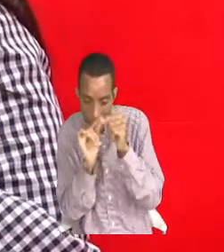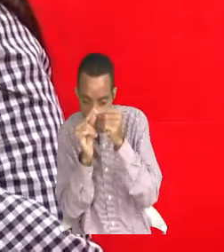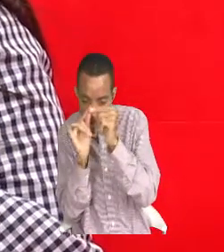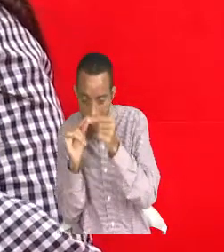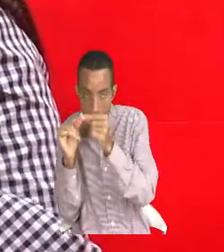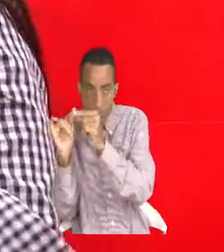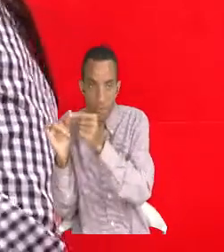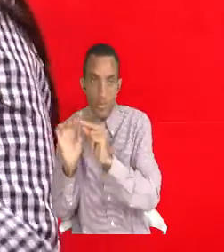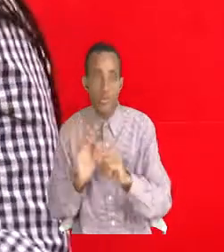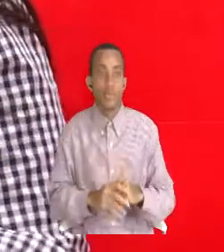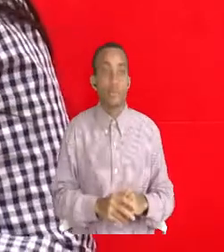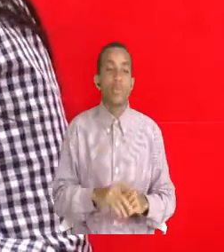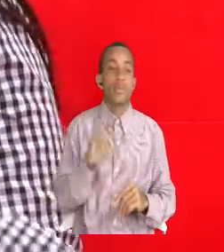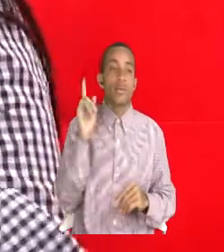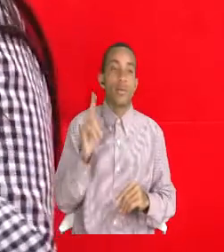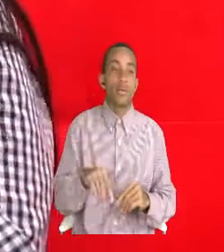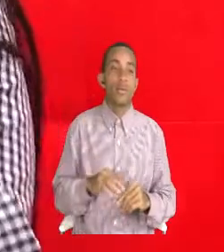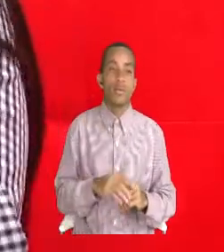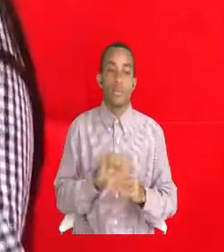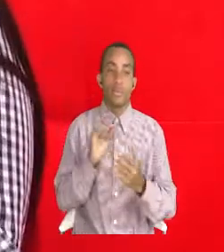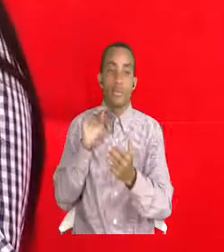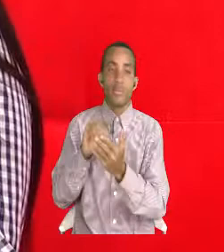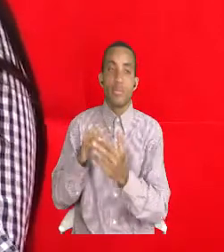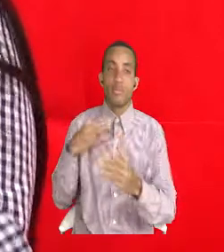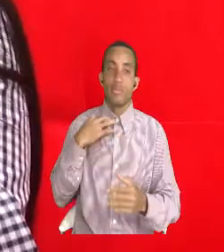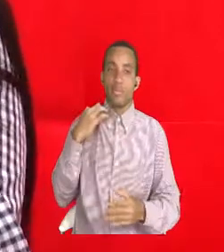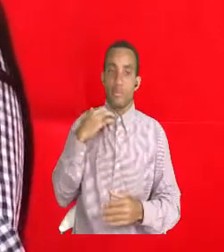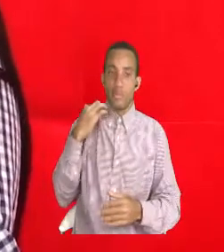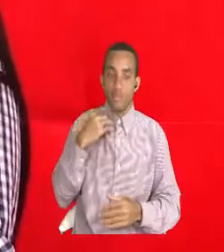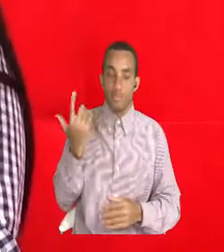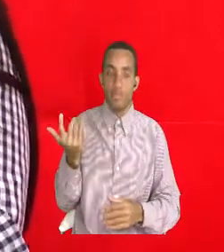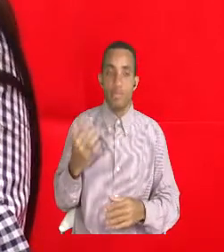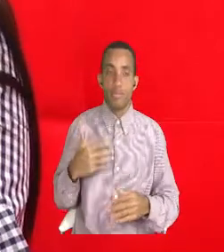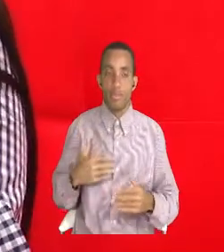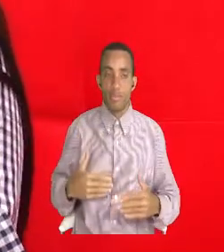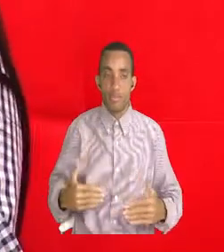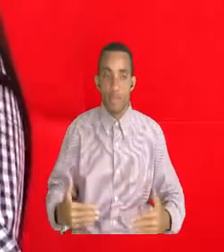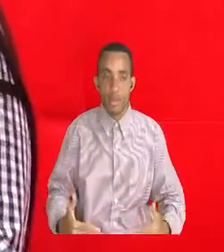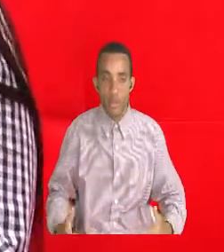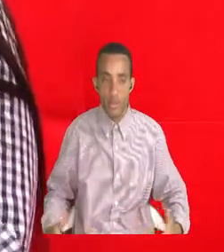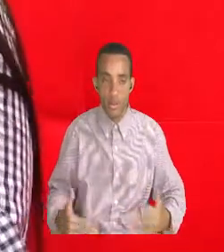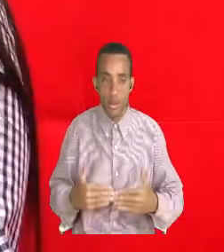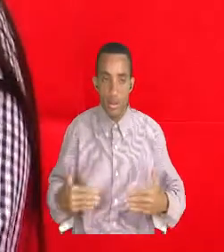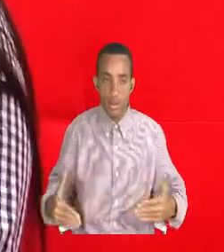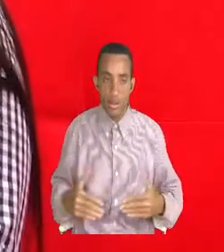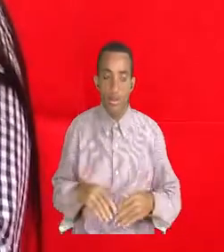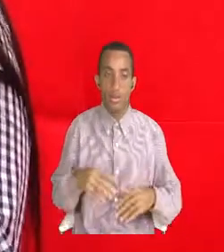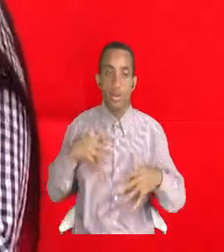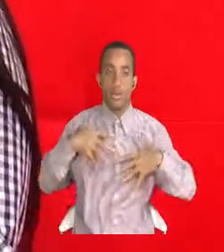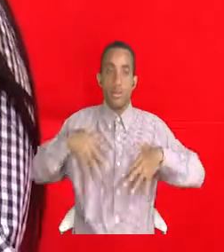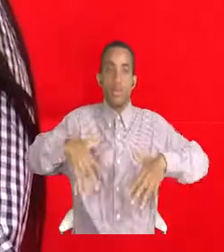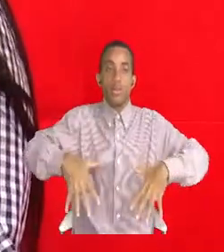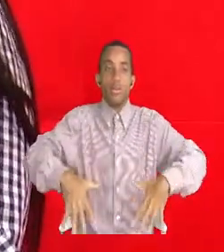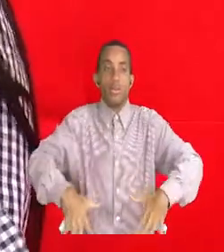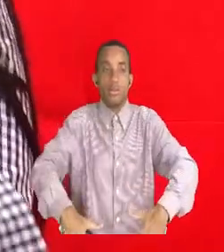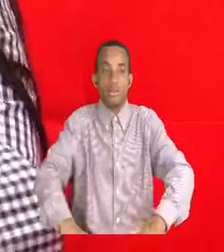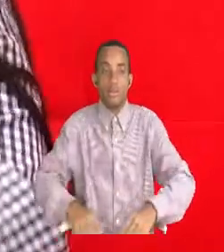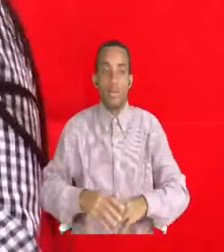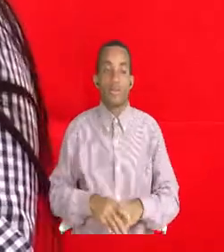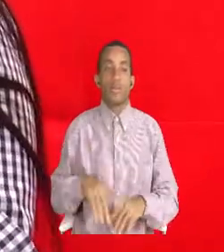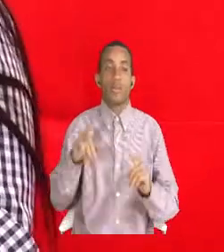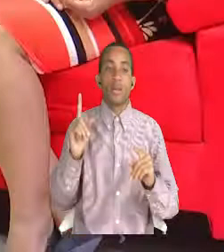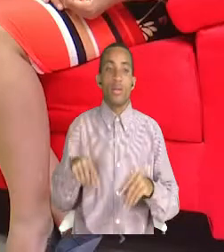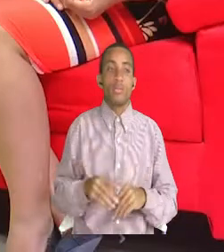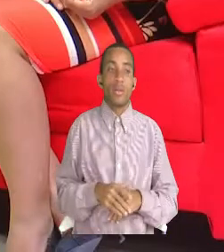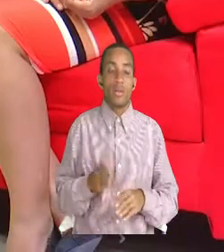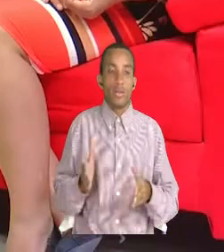en las prendas, se le dice apliques en las prendas, están en las faldas, en las blusas, en los vestidos, en los jeans, y ahora he visto también que vienen